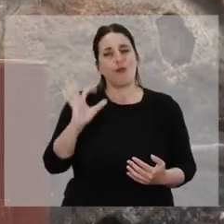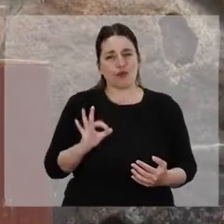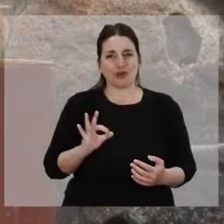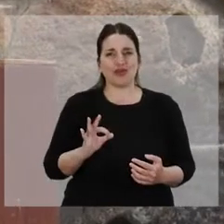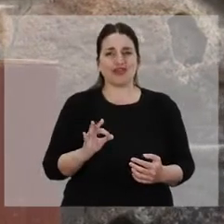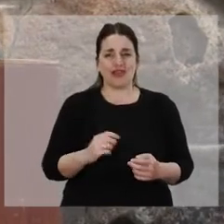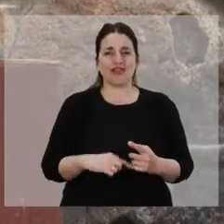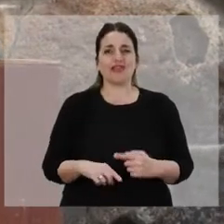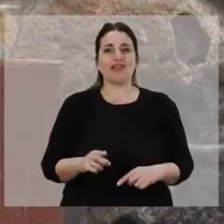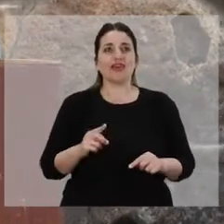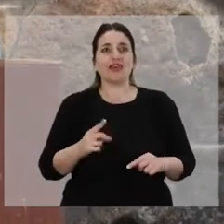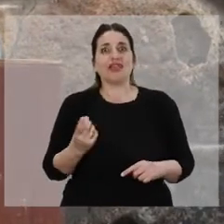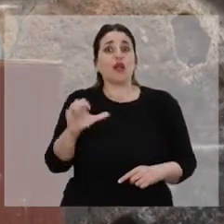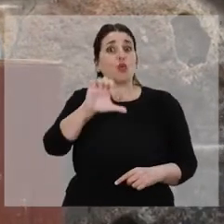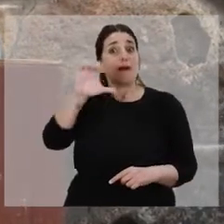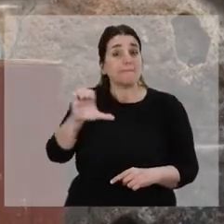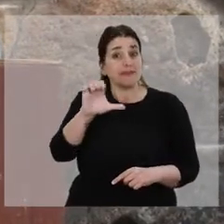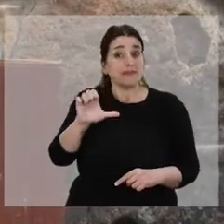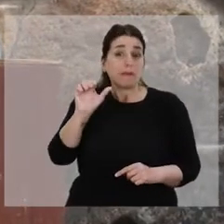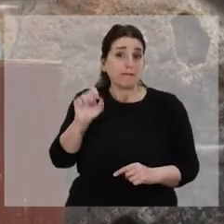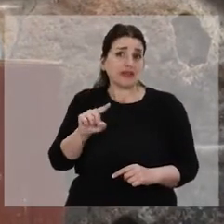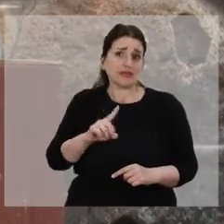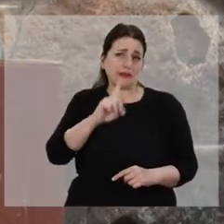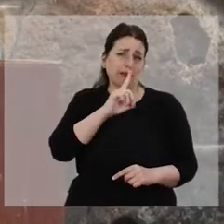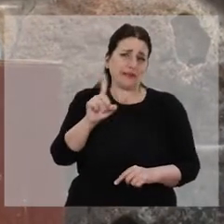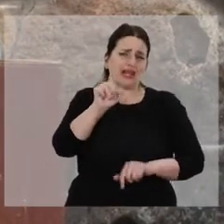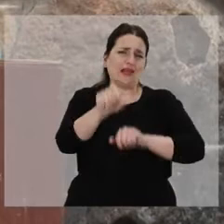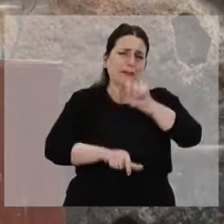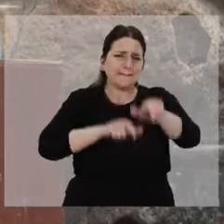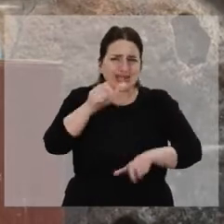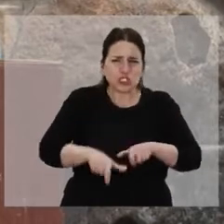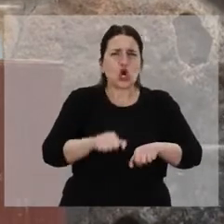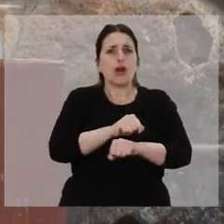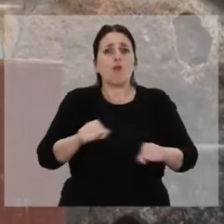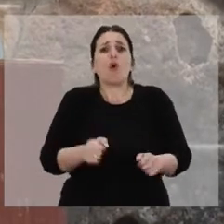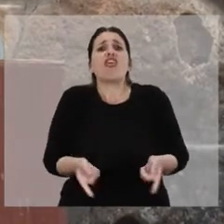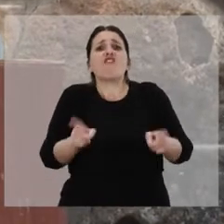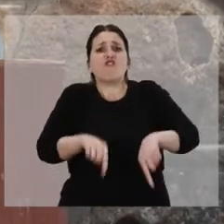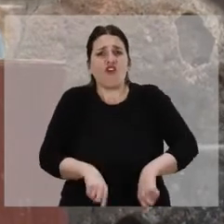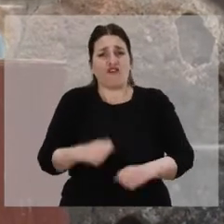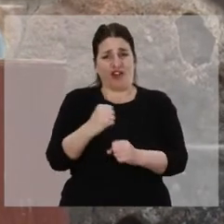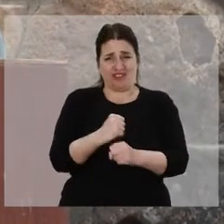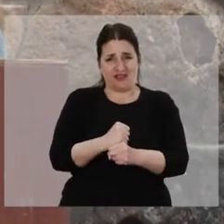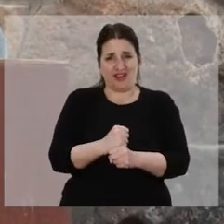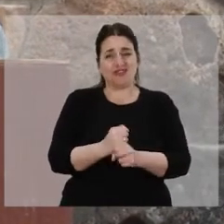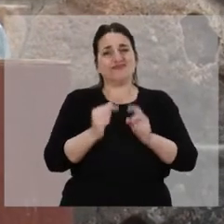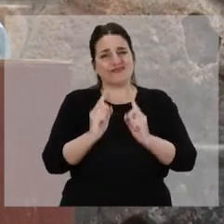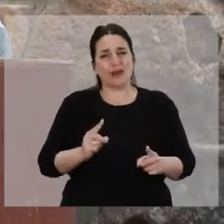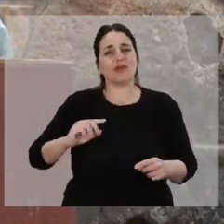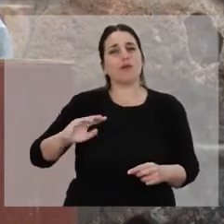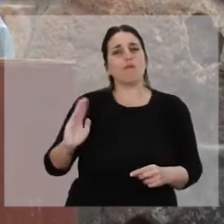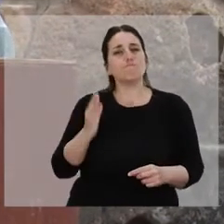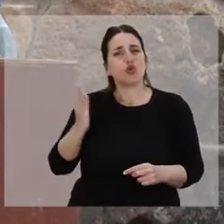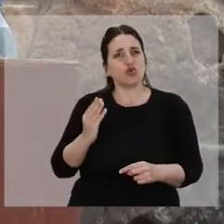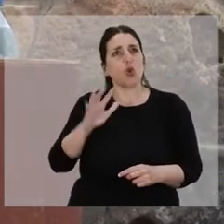la oportunidad de tener una empresa donde allí miles de personas puedan volver a su trabajo, pero al